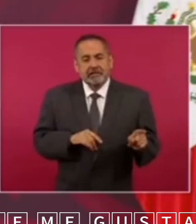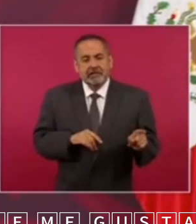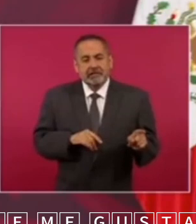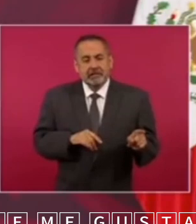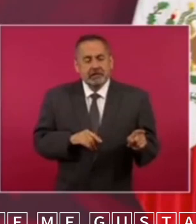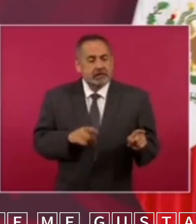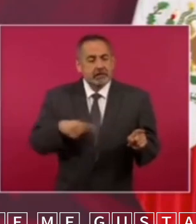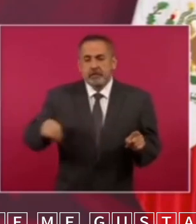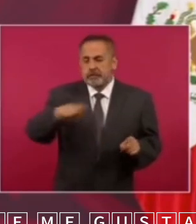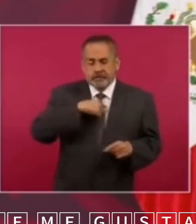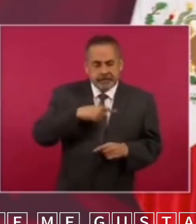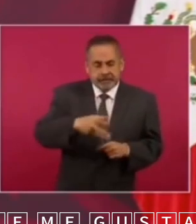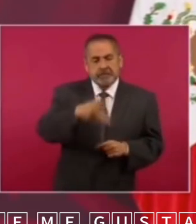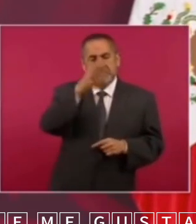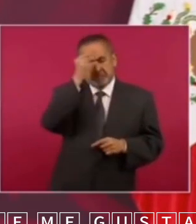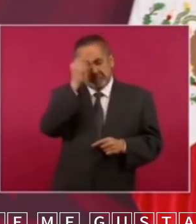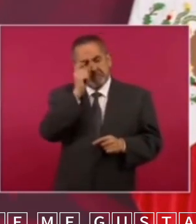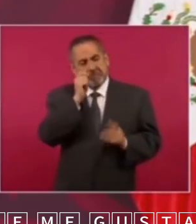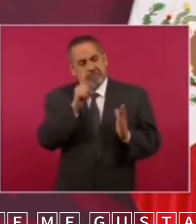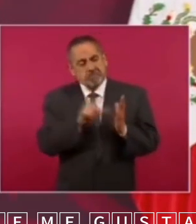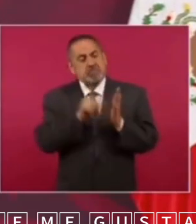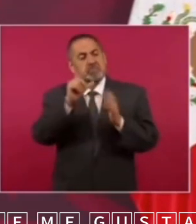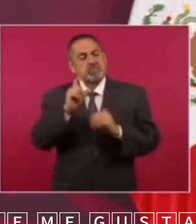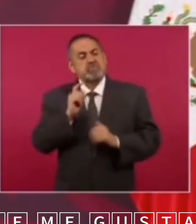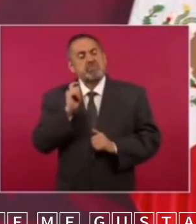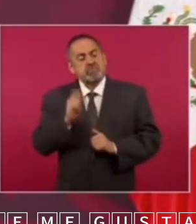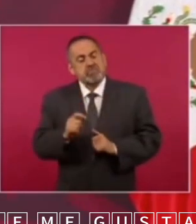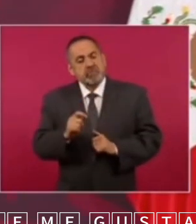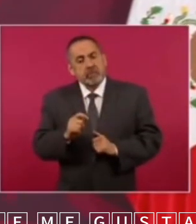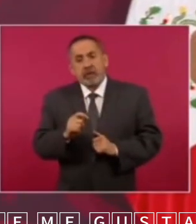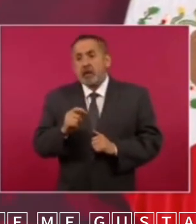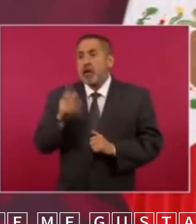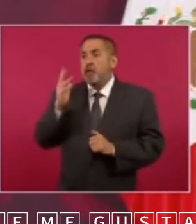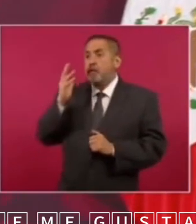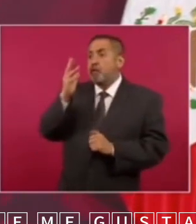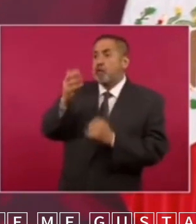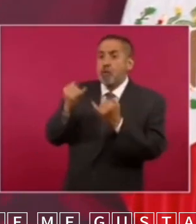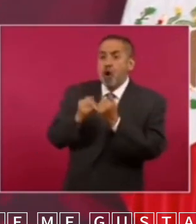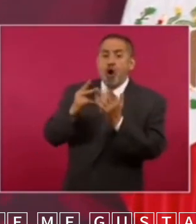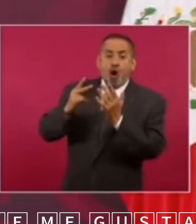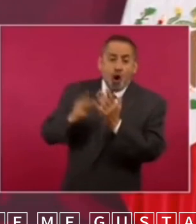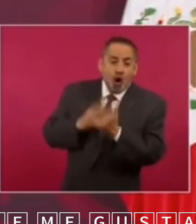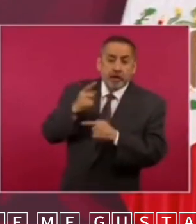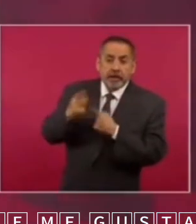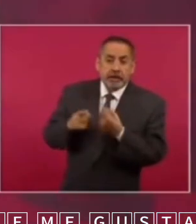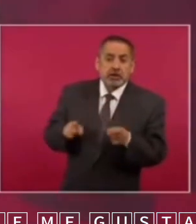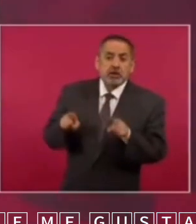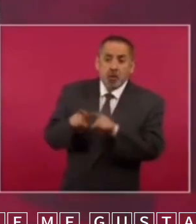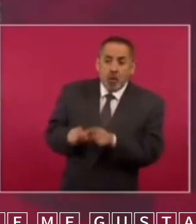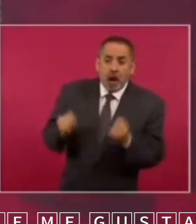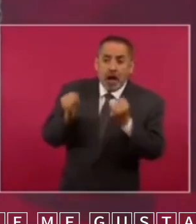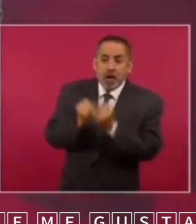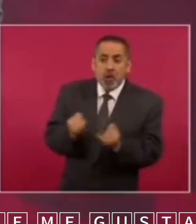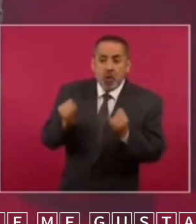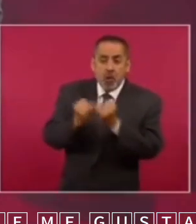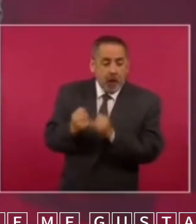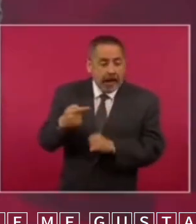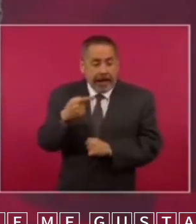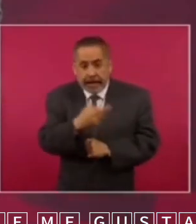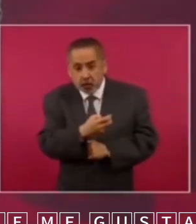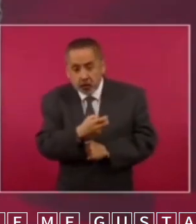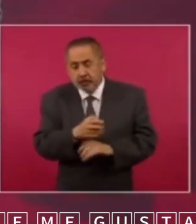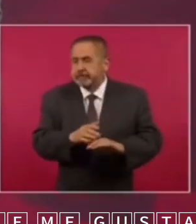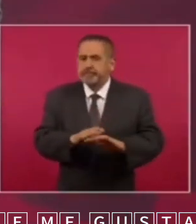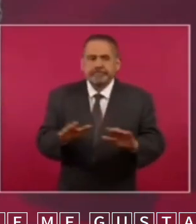como enseñanza es que nunca más se deben de repetir estos hechos.